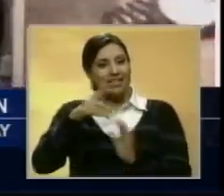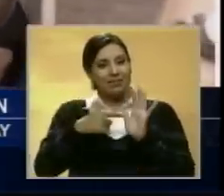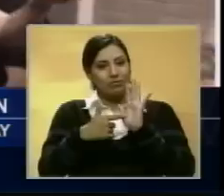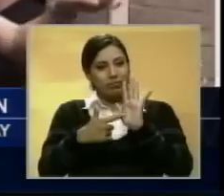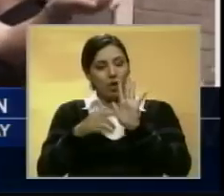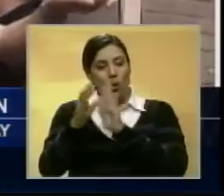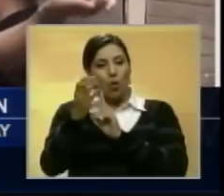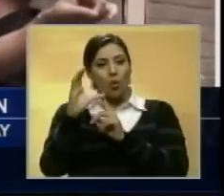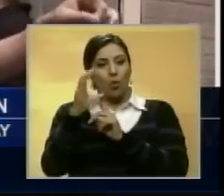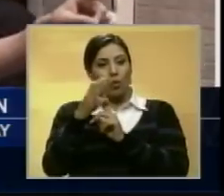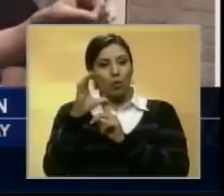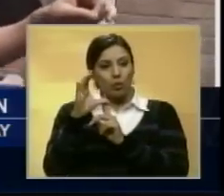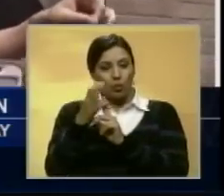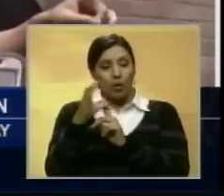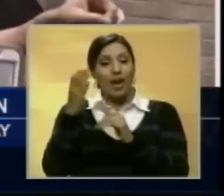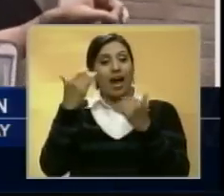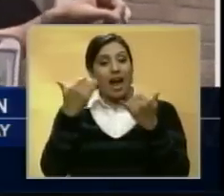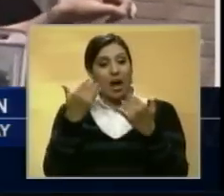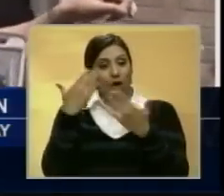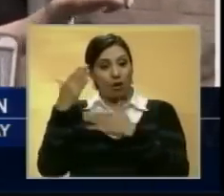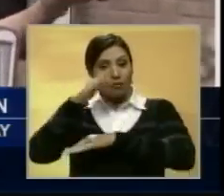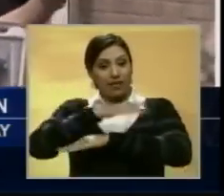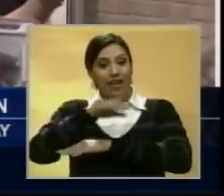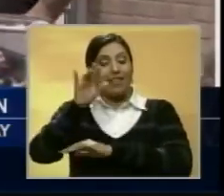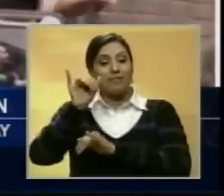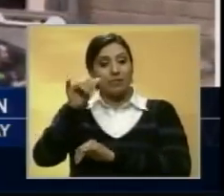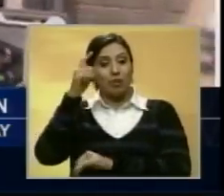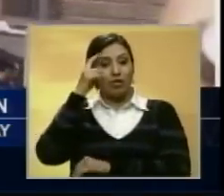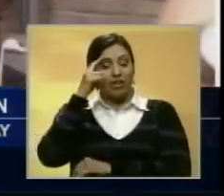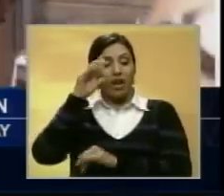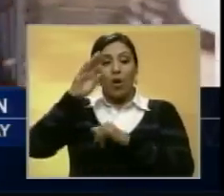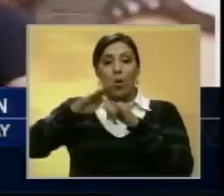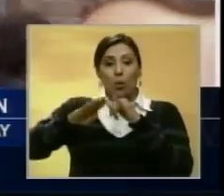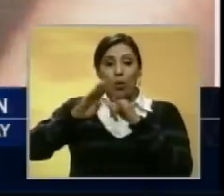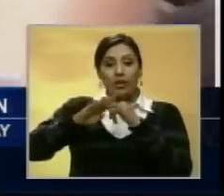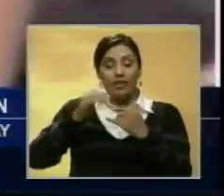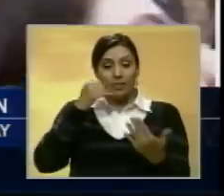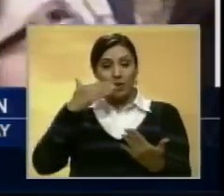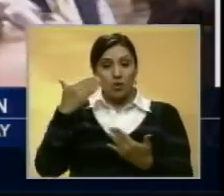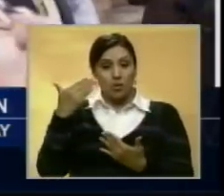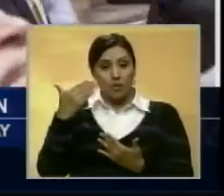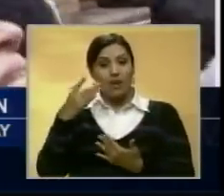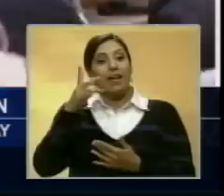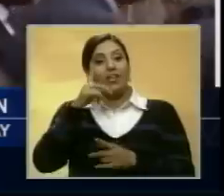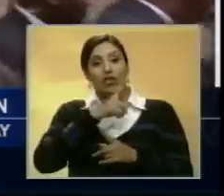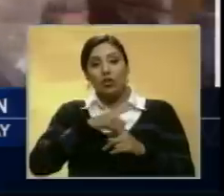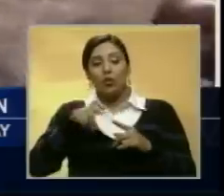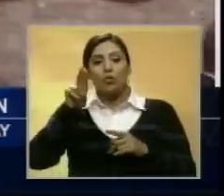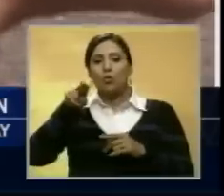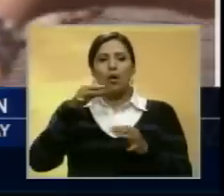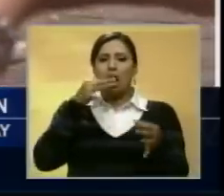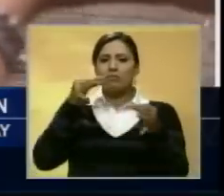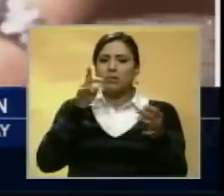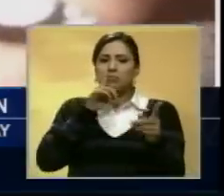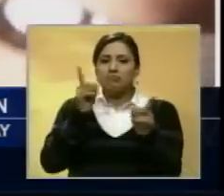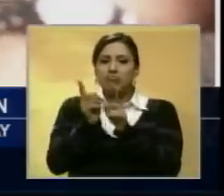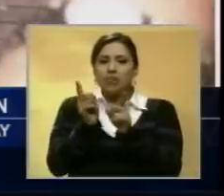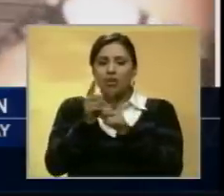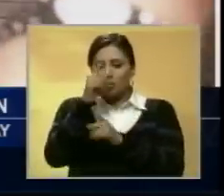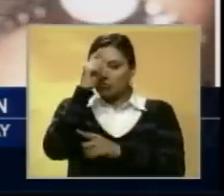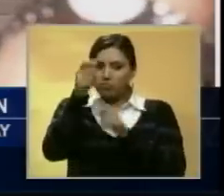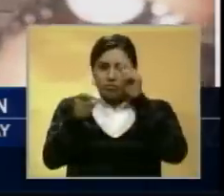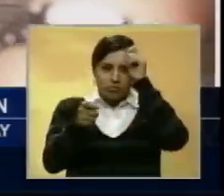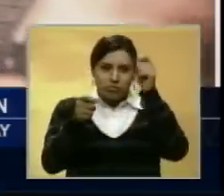fenómeno cultural. La actuación de ese día fue también la última para Leslie Odom y ninguno habló, solo hicieron